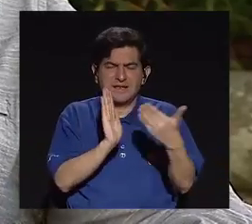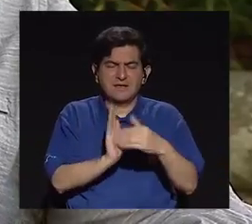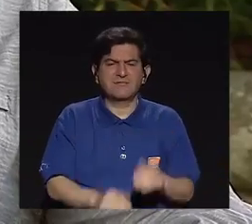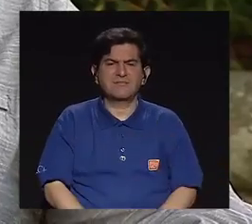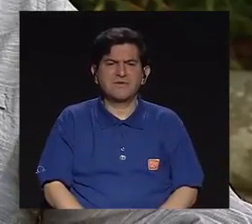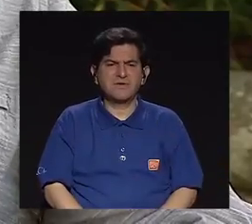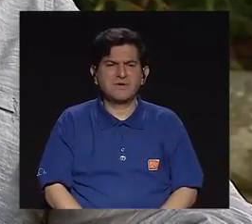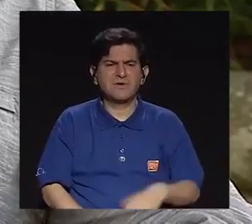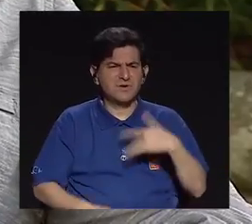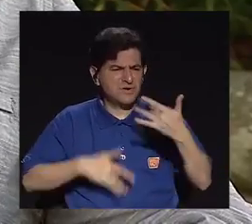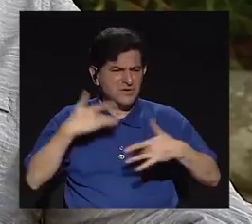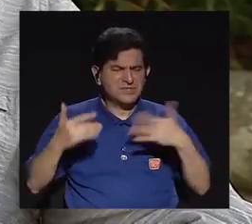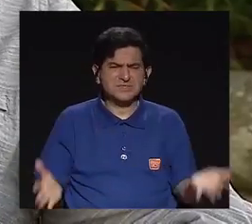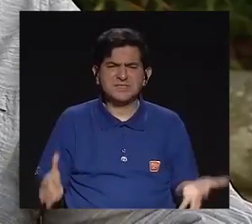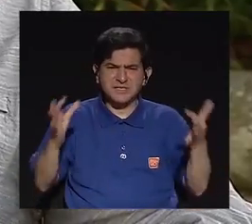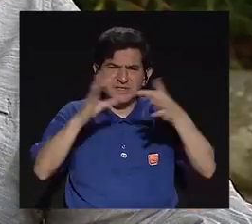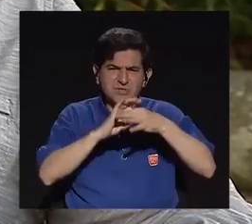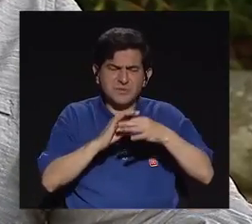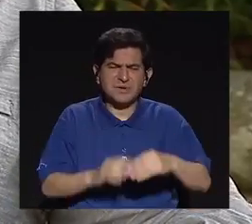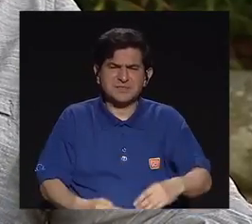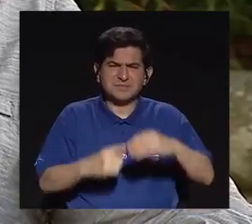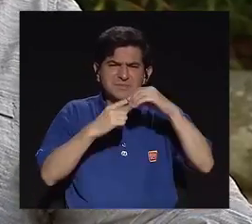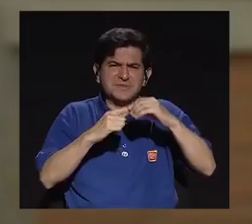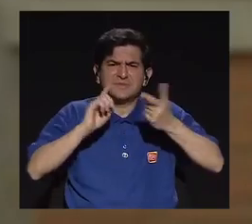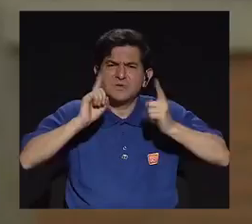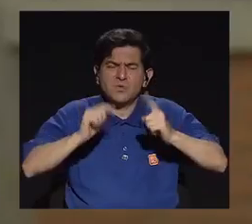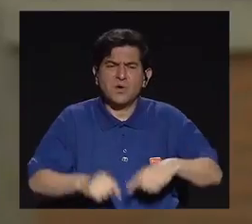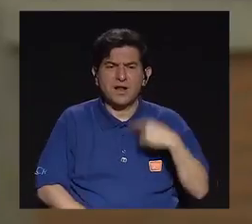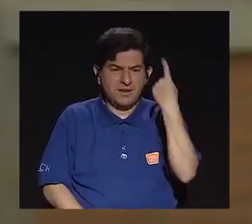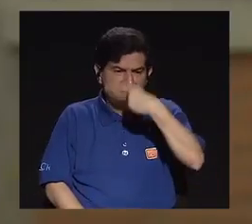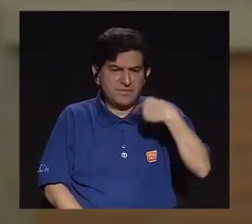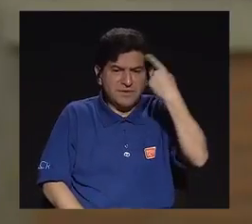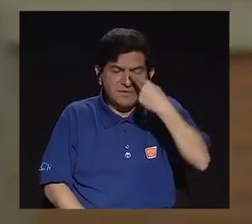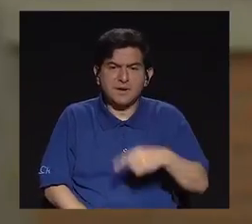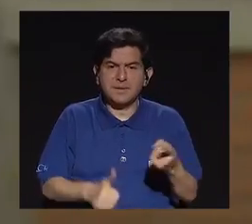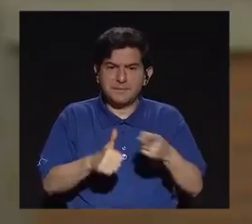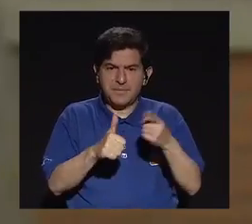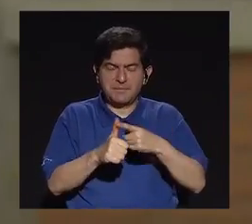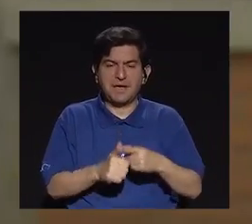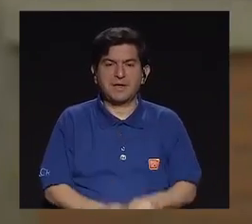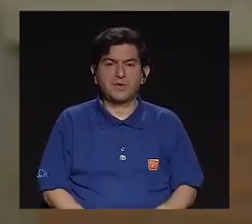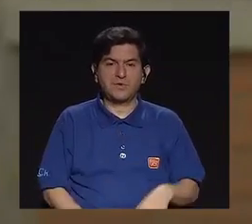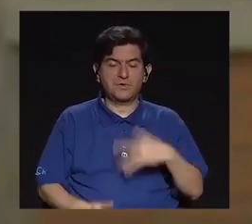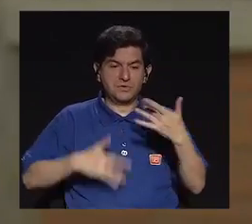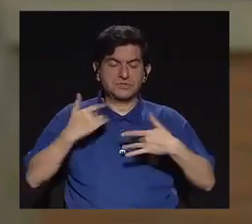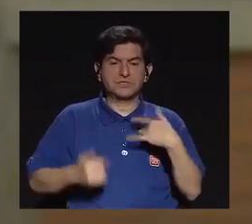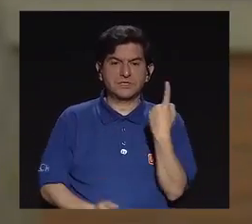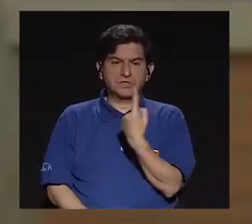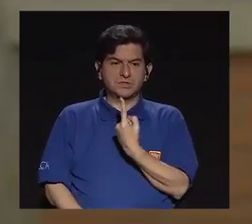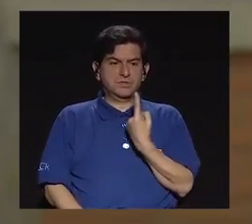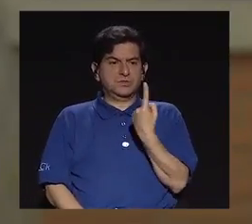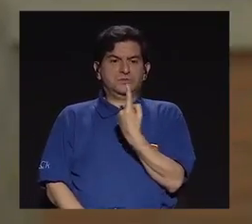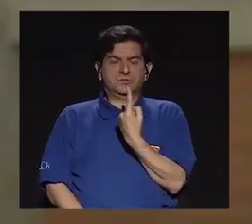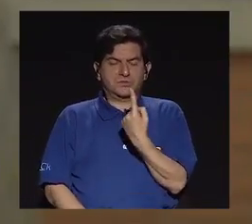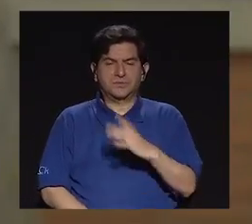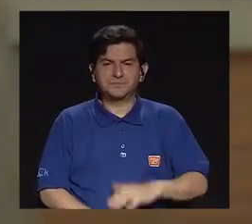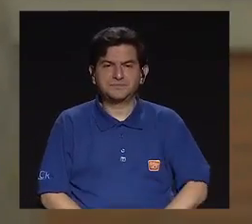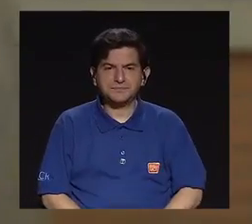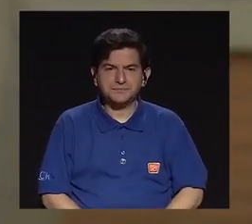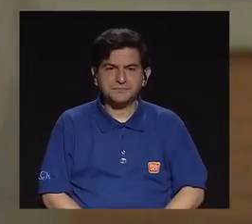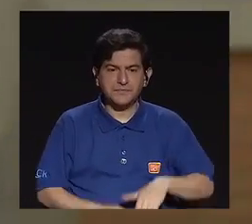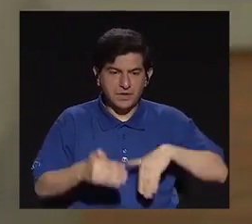vértigo, ¿cuáles podríamos poner como en orden de prioridades? Sí, entonces, sí, primero la sensación de rotación, ¿verdad? Que para definirlo ya como un